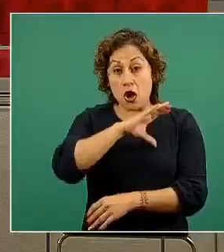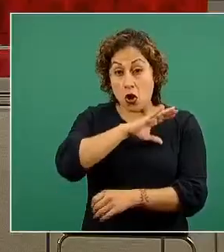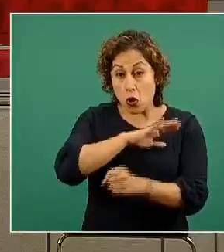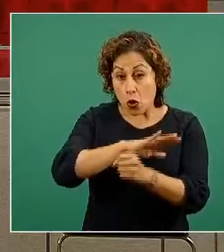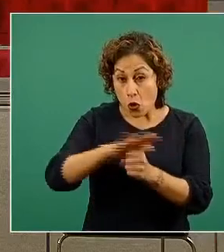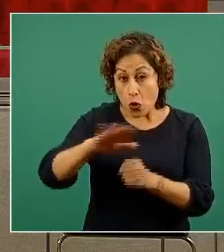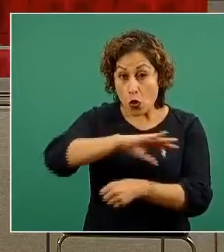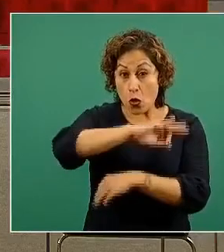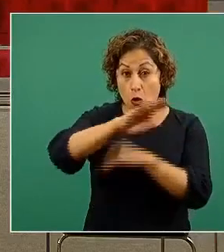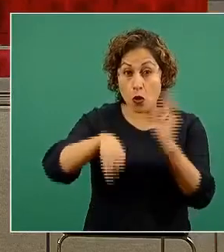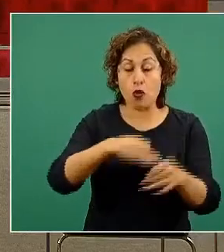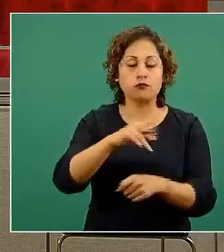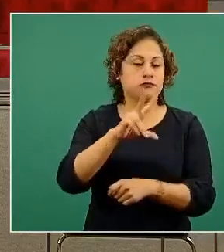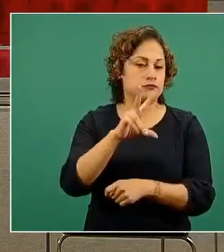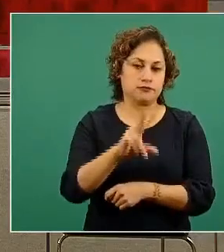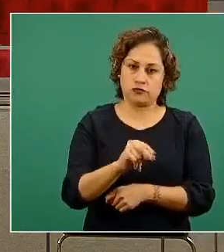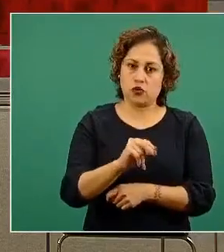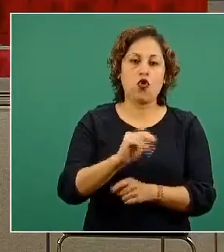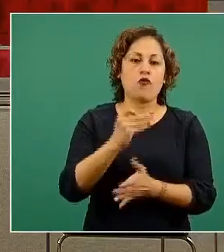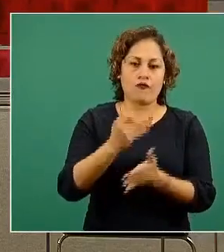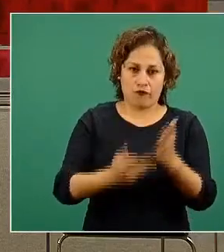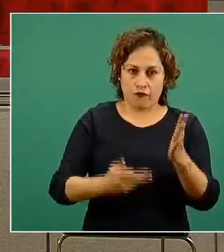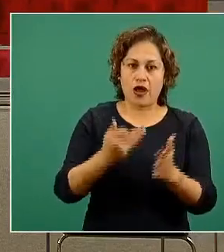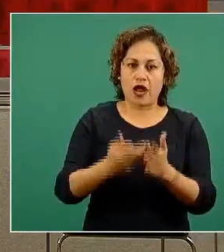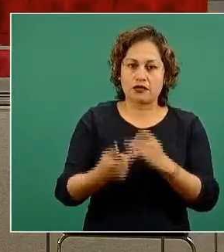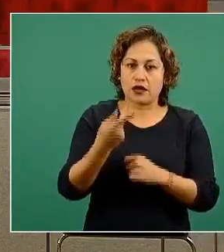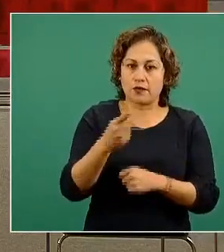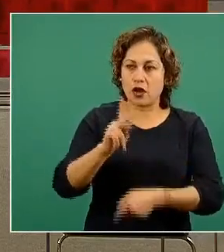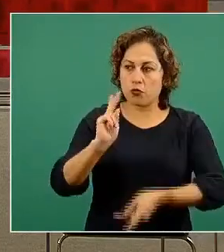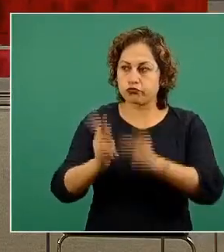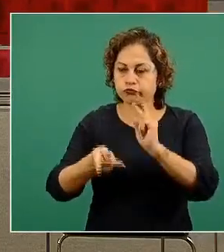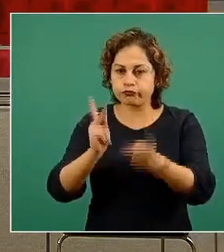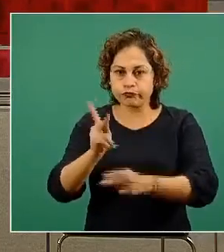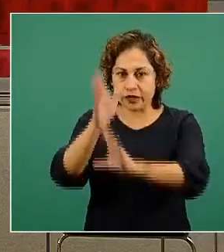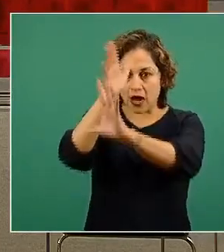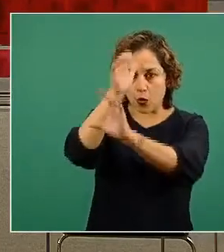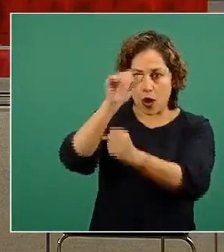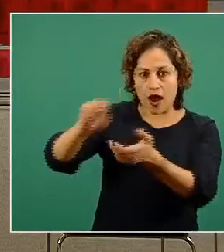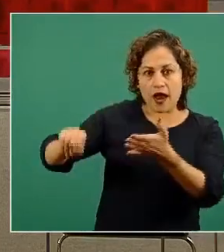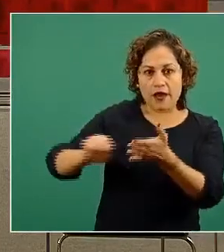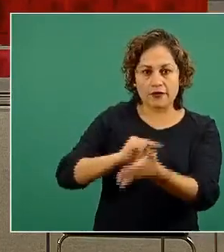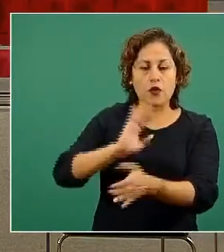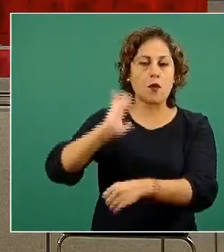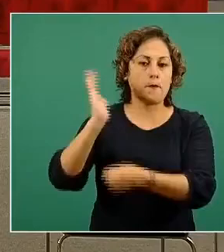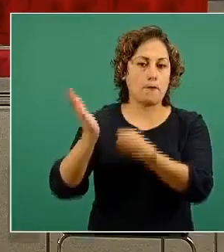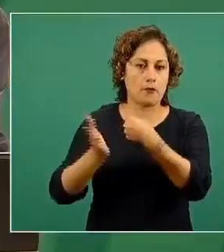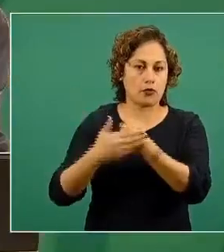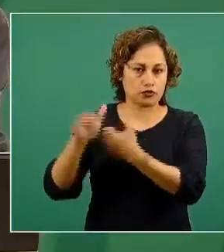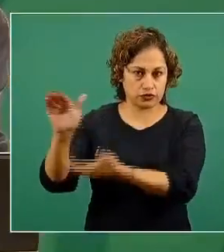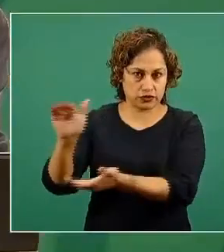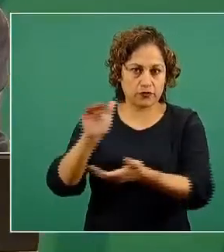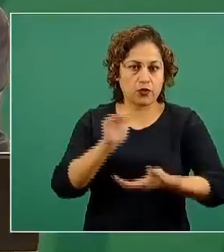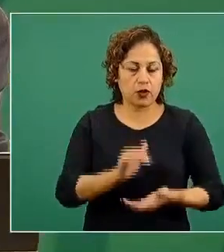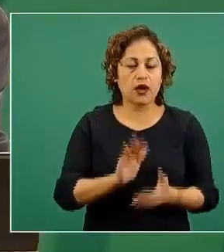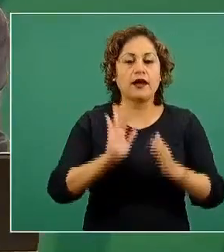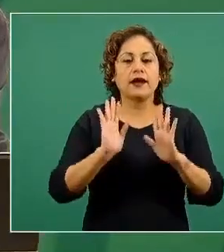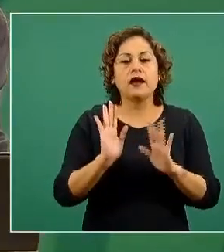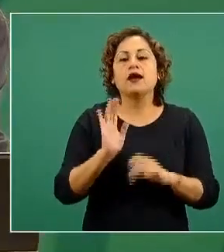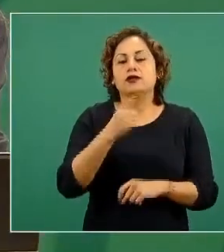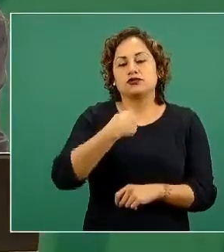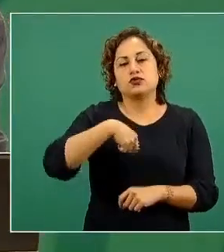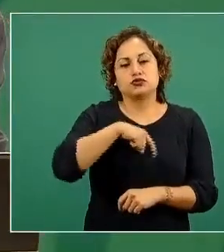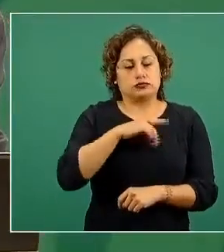ya entradas comprometidas, y creemos que el momento más crítico pasó, pero